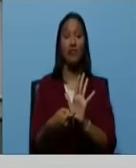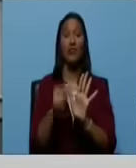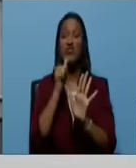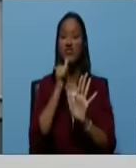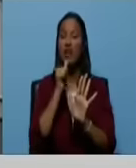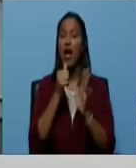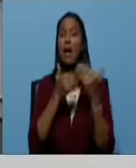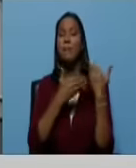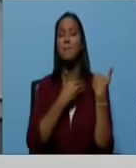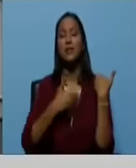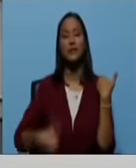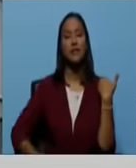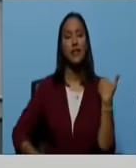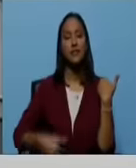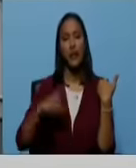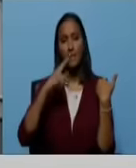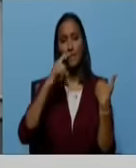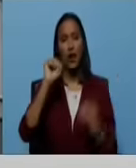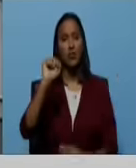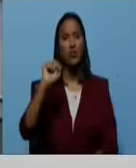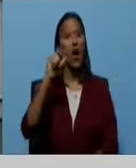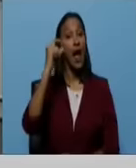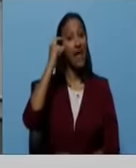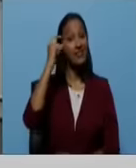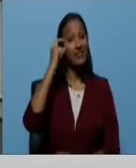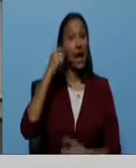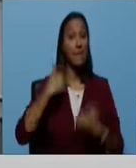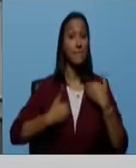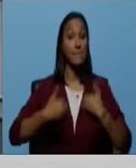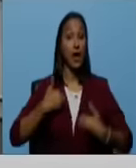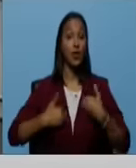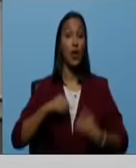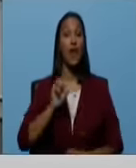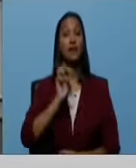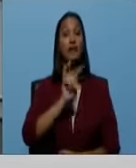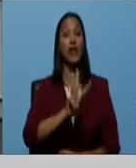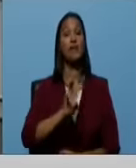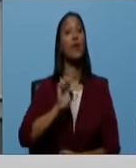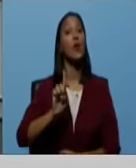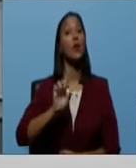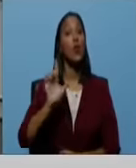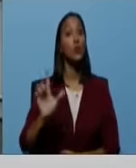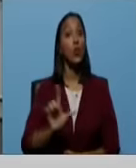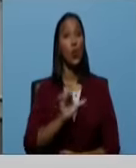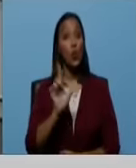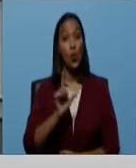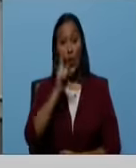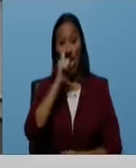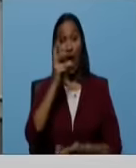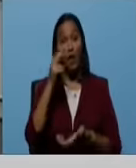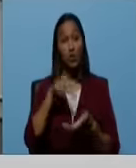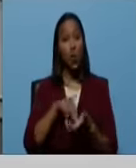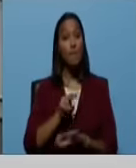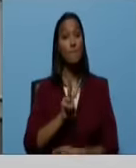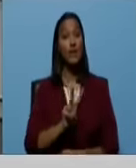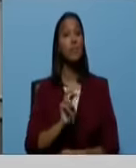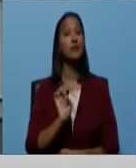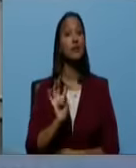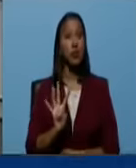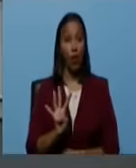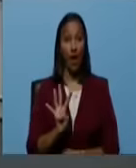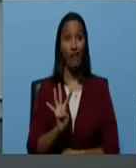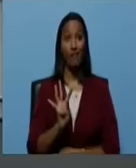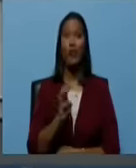Moros el miércoles 31 de julio del año 2024, y es bien importante este